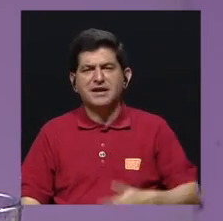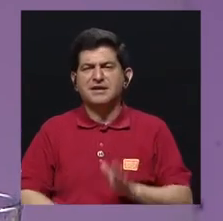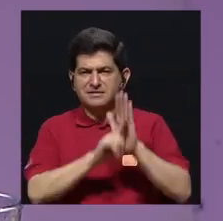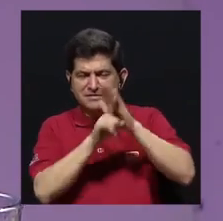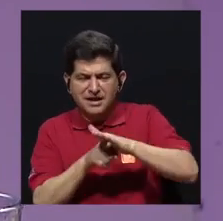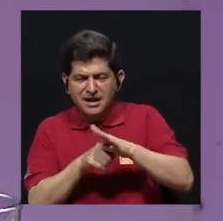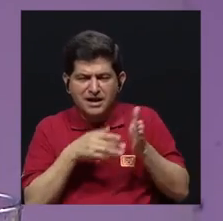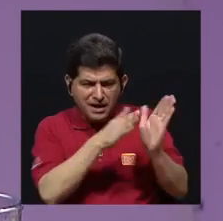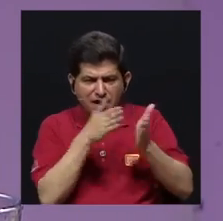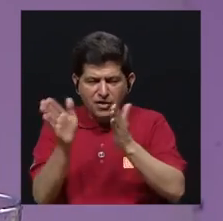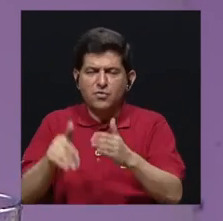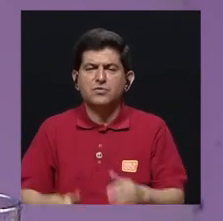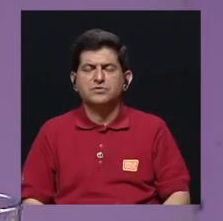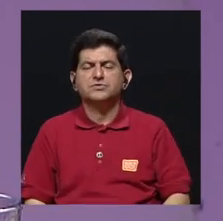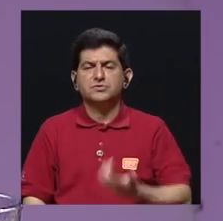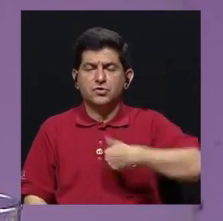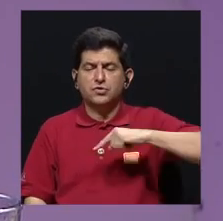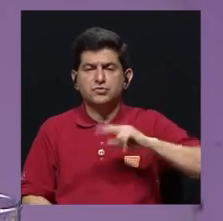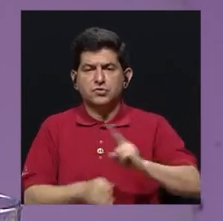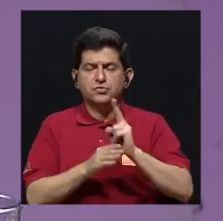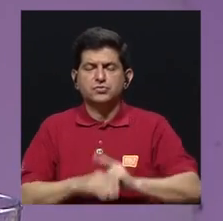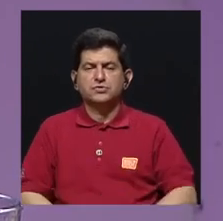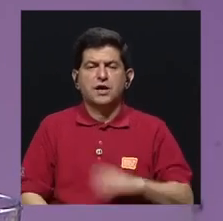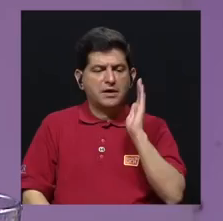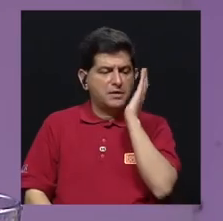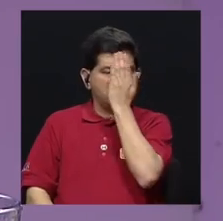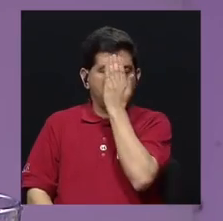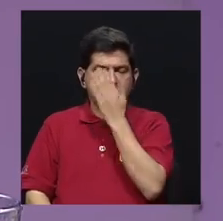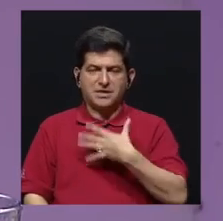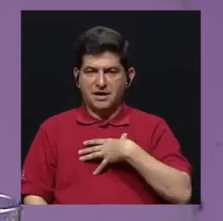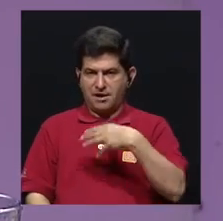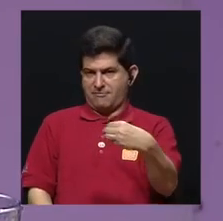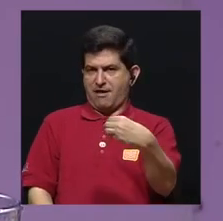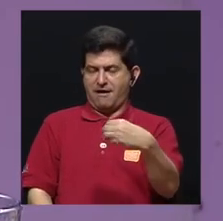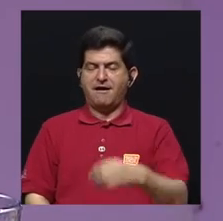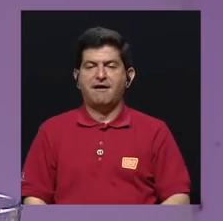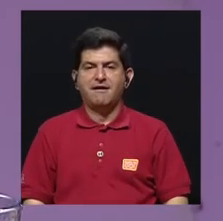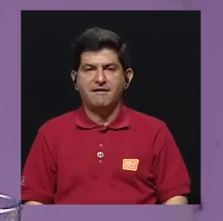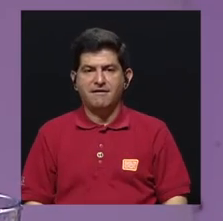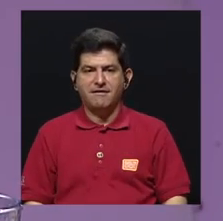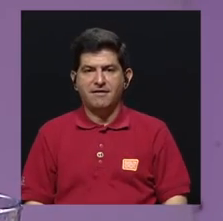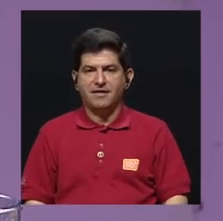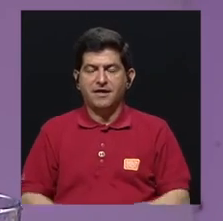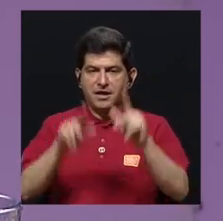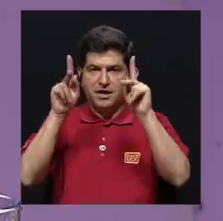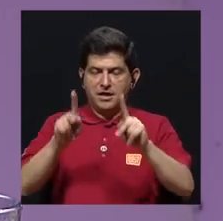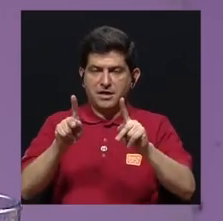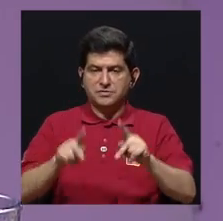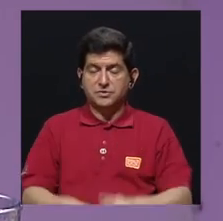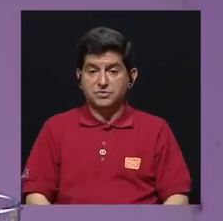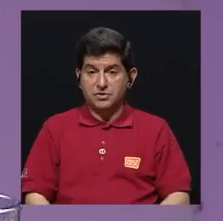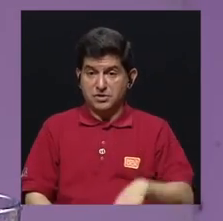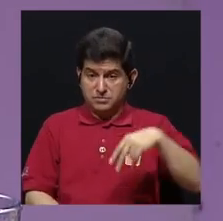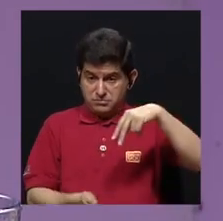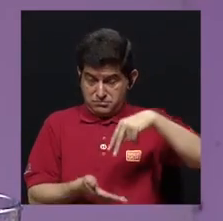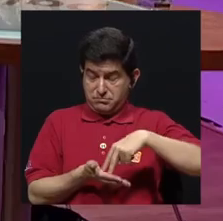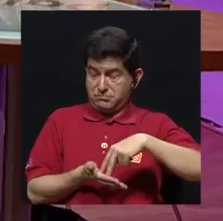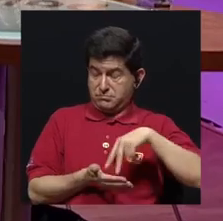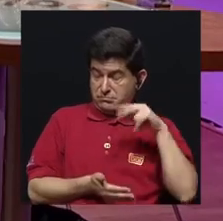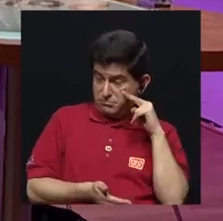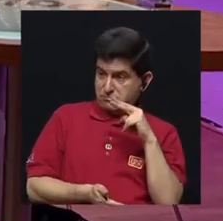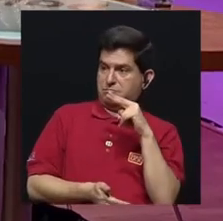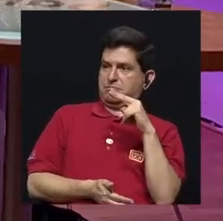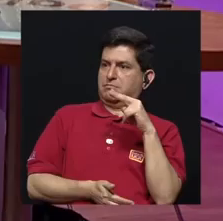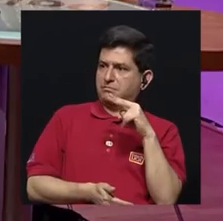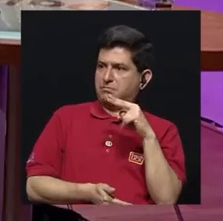que tuvimos sobre el acoso callejero, la primera, usamos máscaras blancas y fue algo, o sea, la gente se